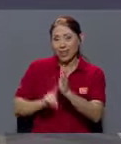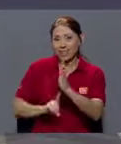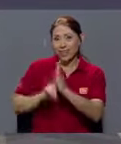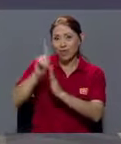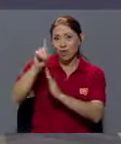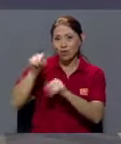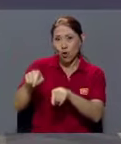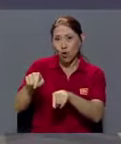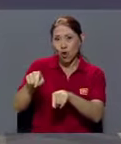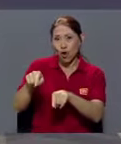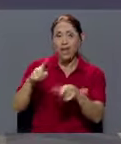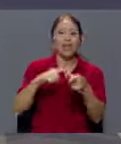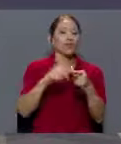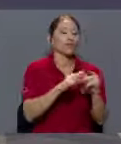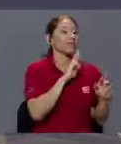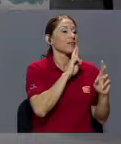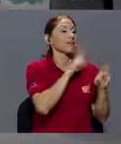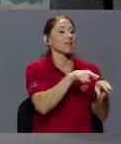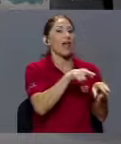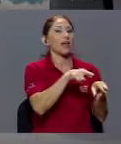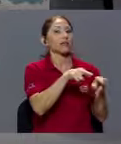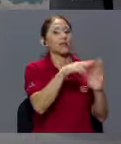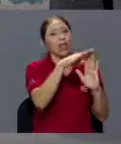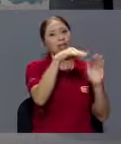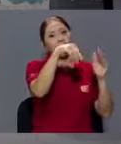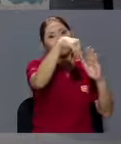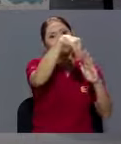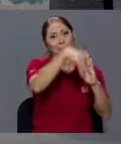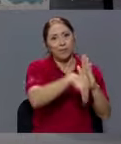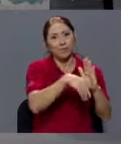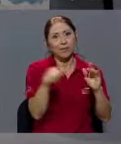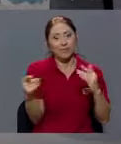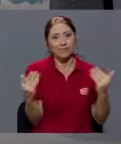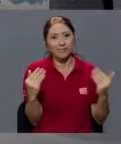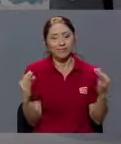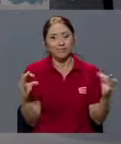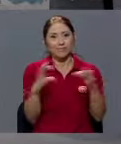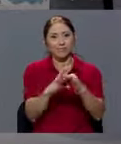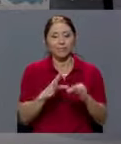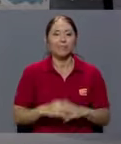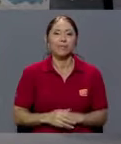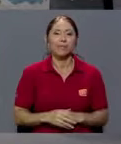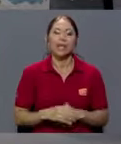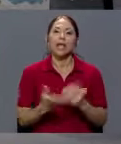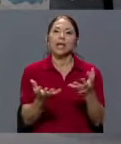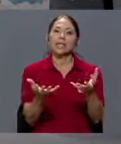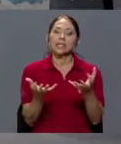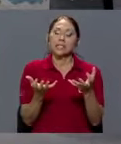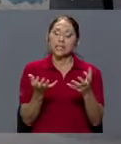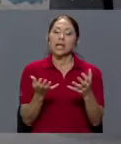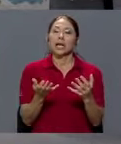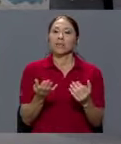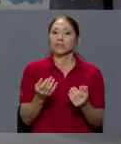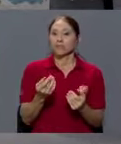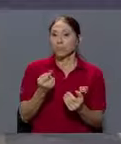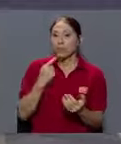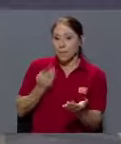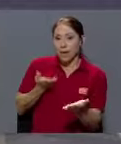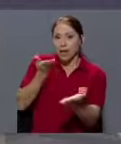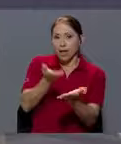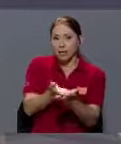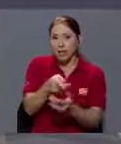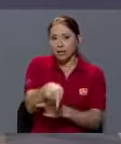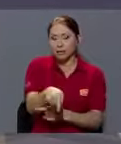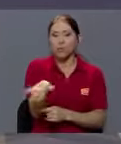pruebas, que hace las pruebas, menor es los resultados que obtiene en esas pruebas. Quisiera plantear